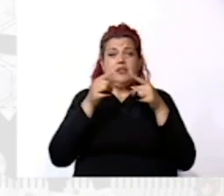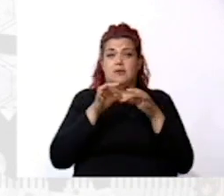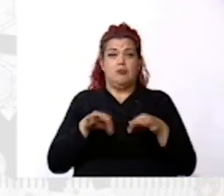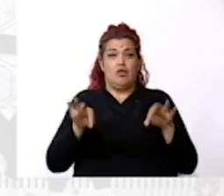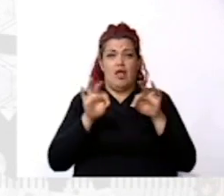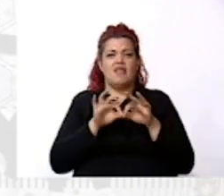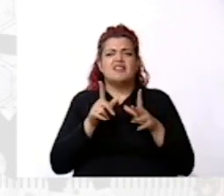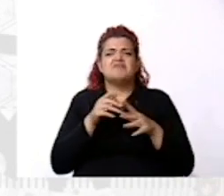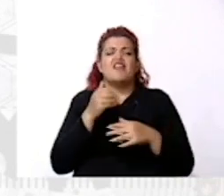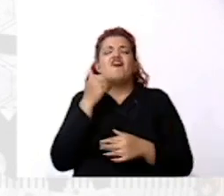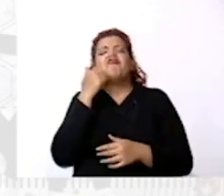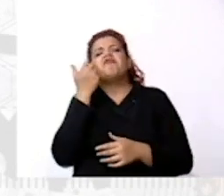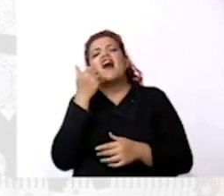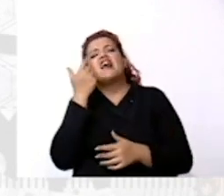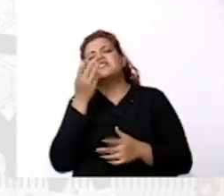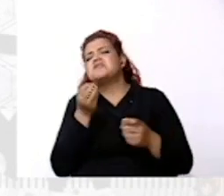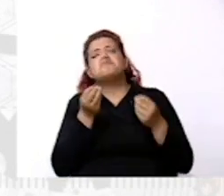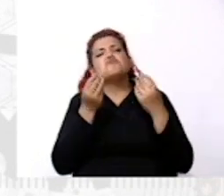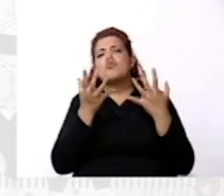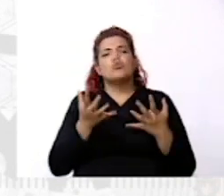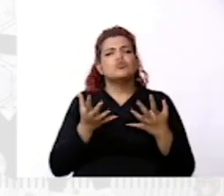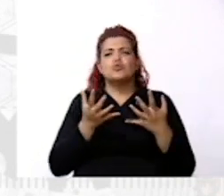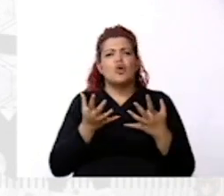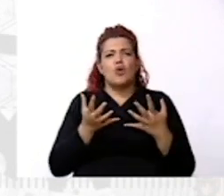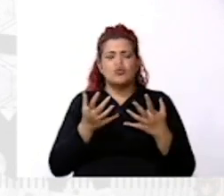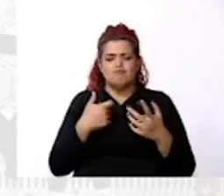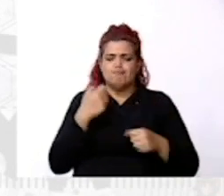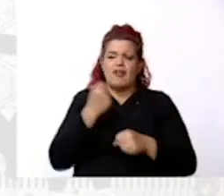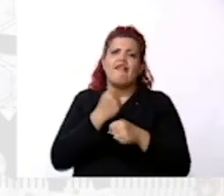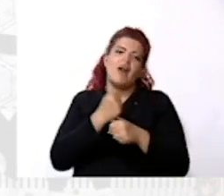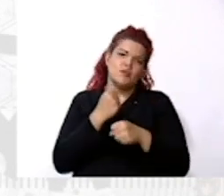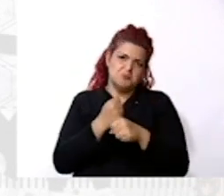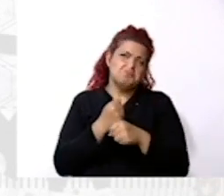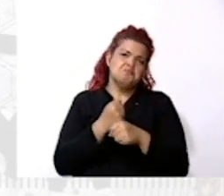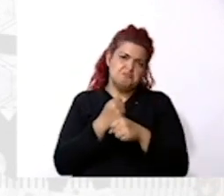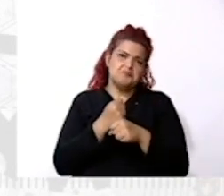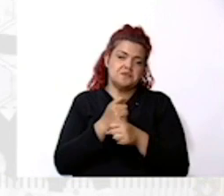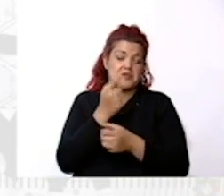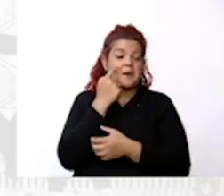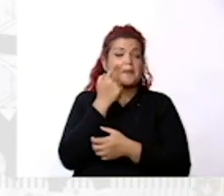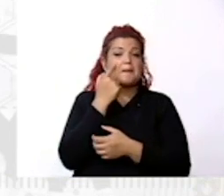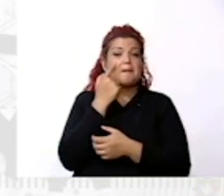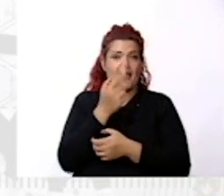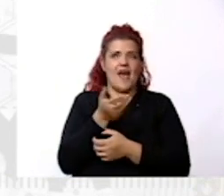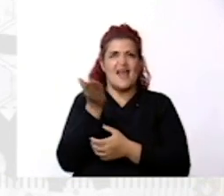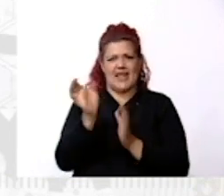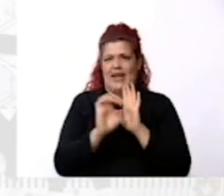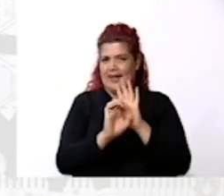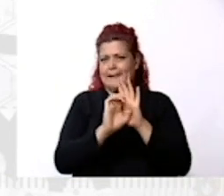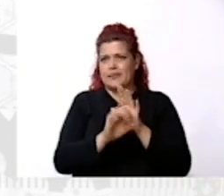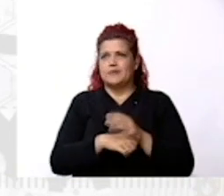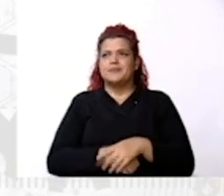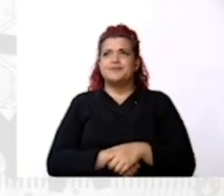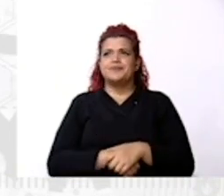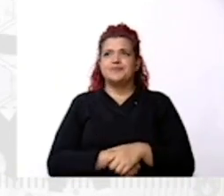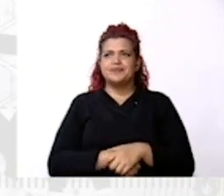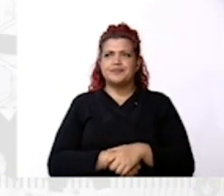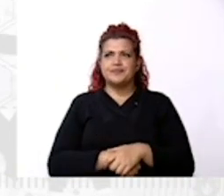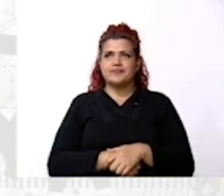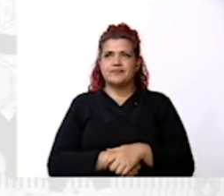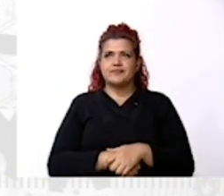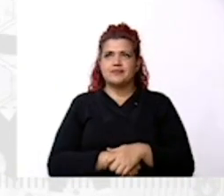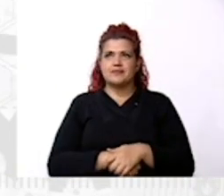nos facilitan mucho nuestras labores cotidianas. Veamos algunos ejemplos.